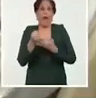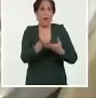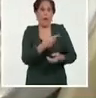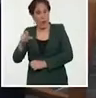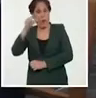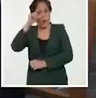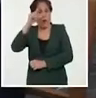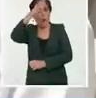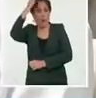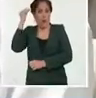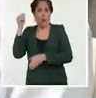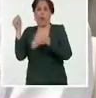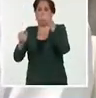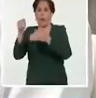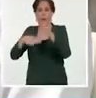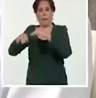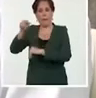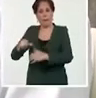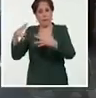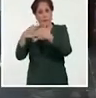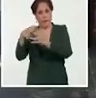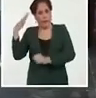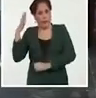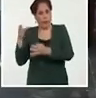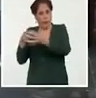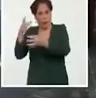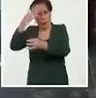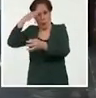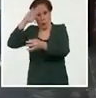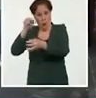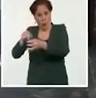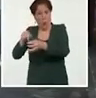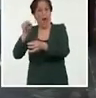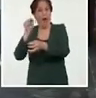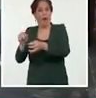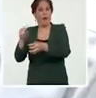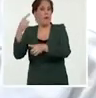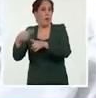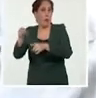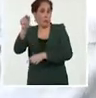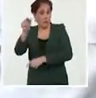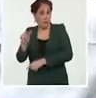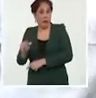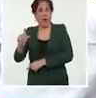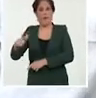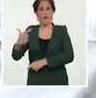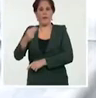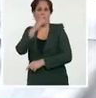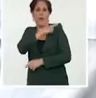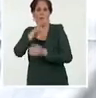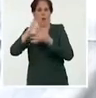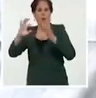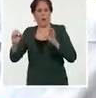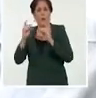nos reunimos con un poco todos los espacios, con el ICAP, con la Federación de Mujeres Cubana, con